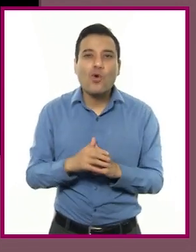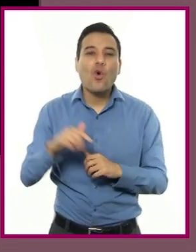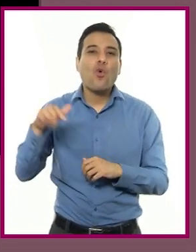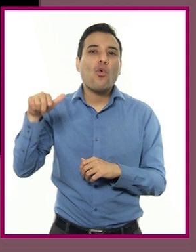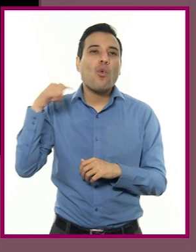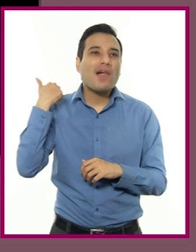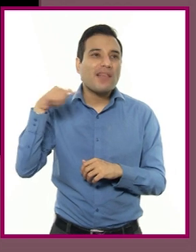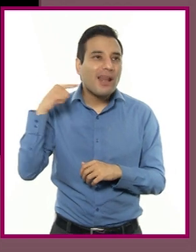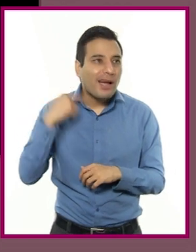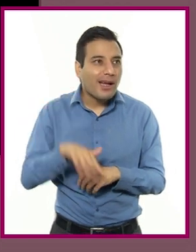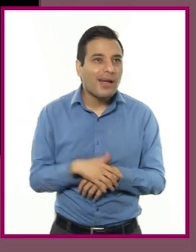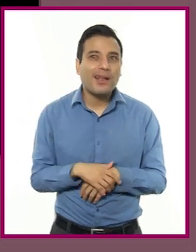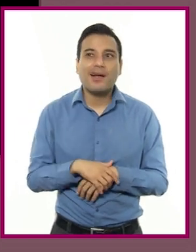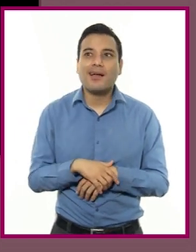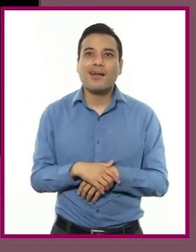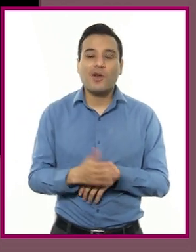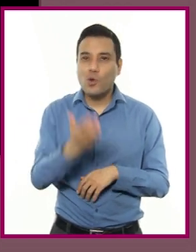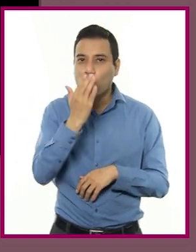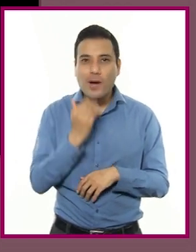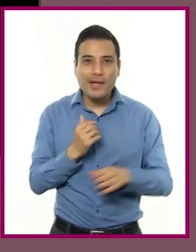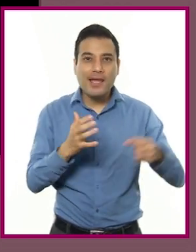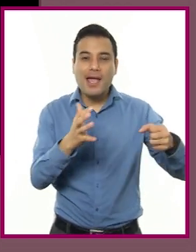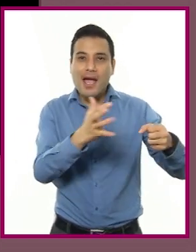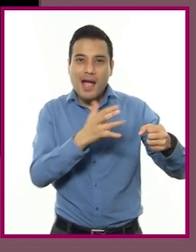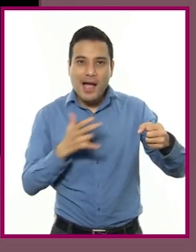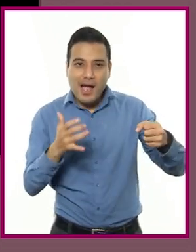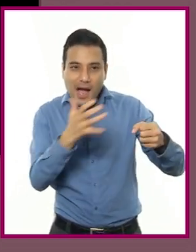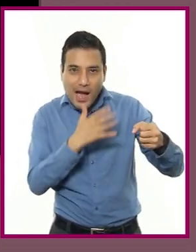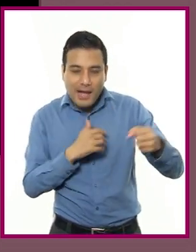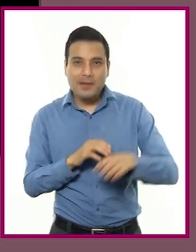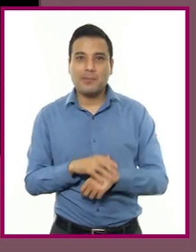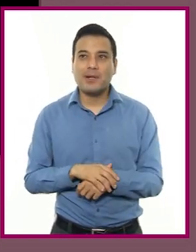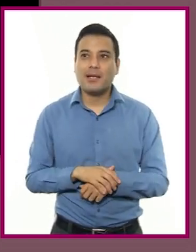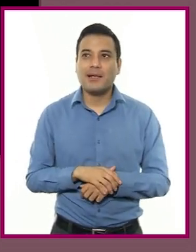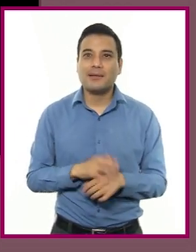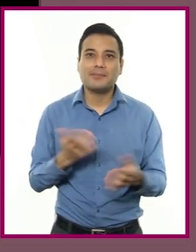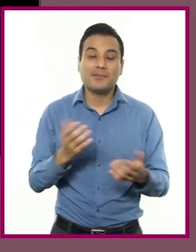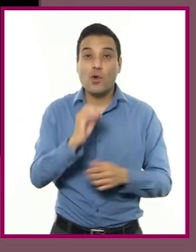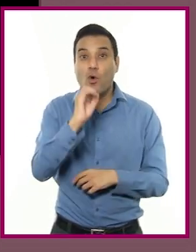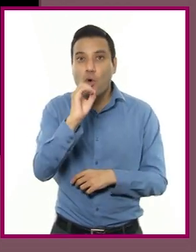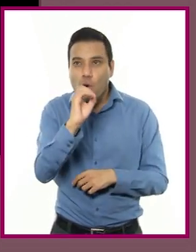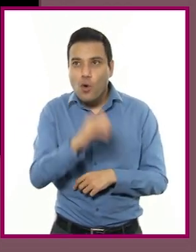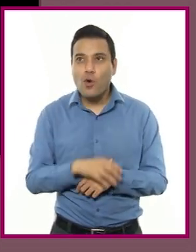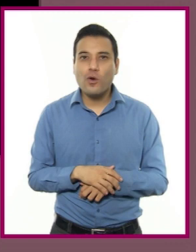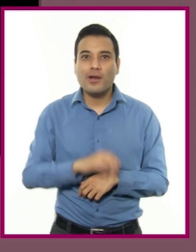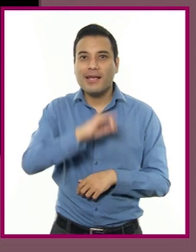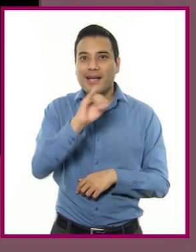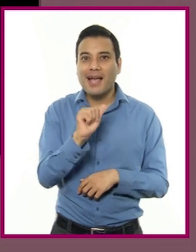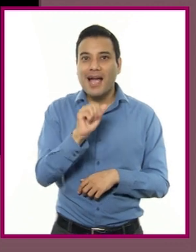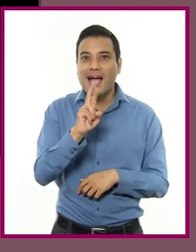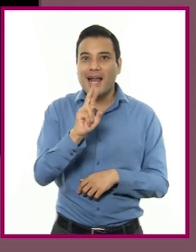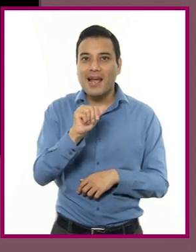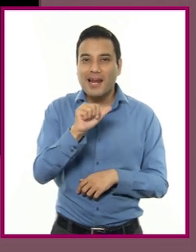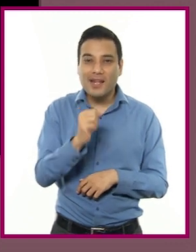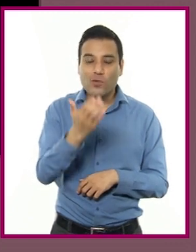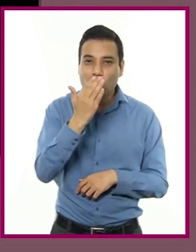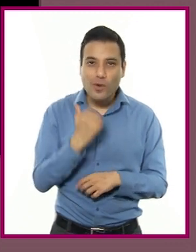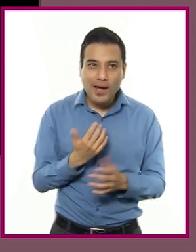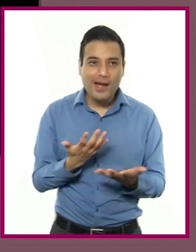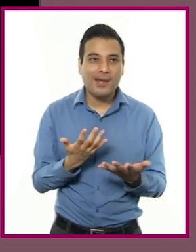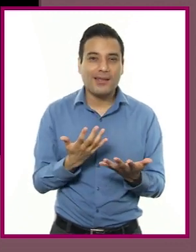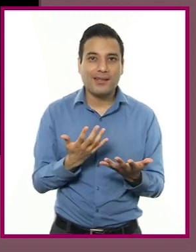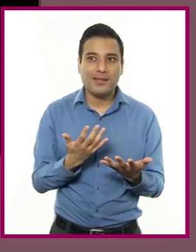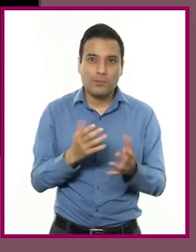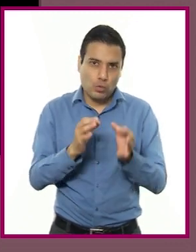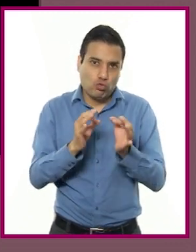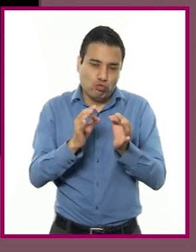arpa, sin las jaranas, sin la charrasca de burro ahora que se acopló, que es también de